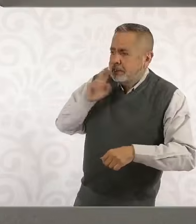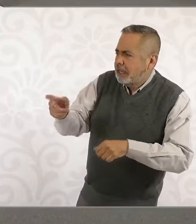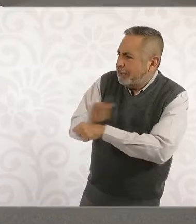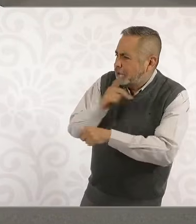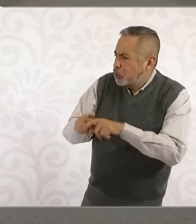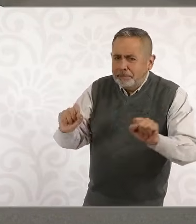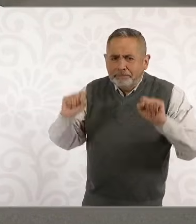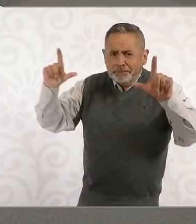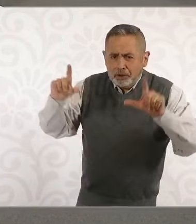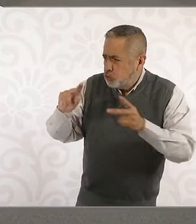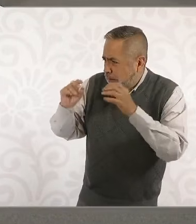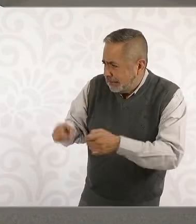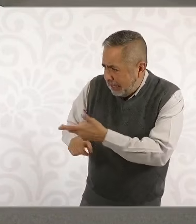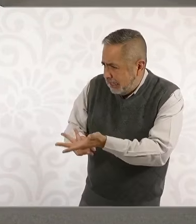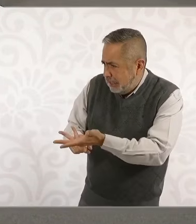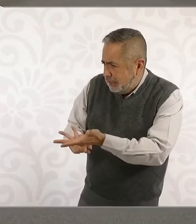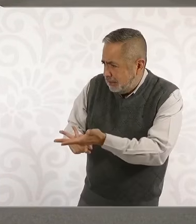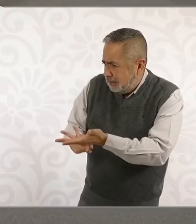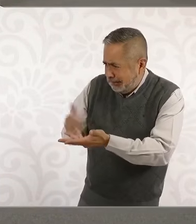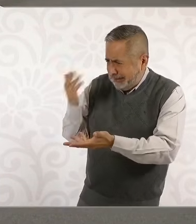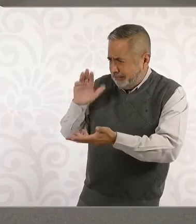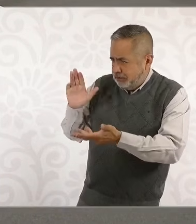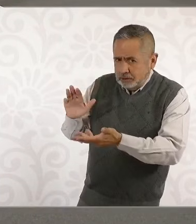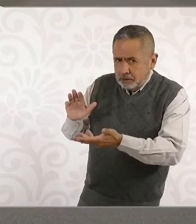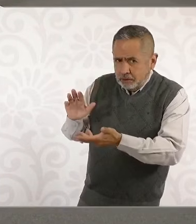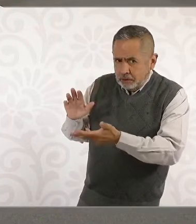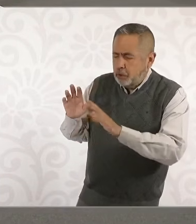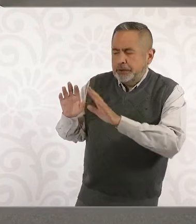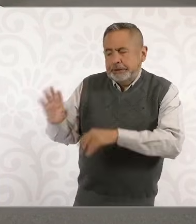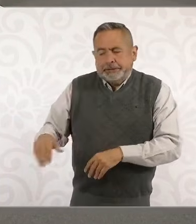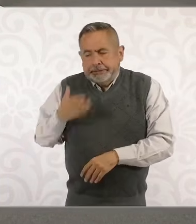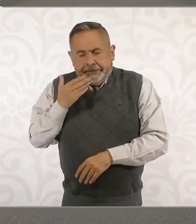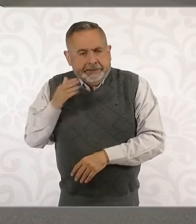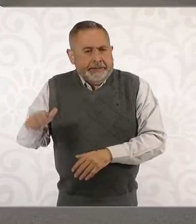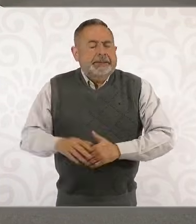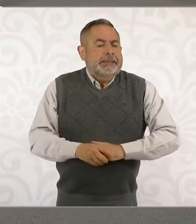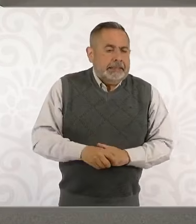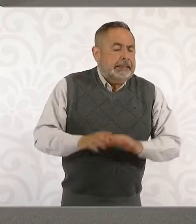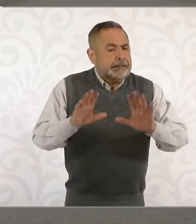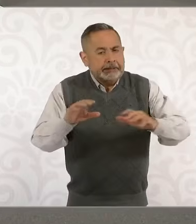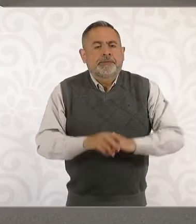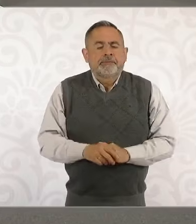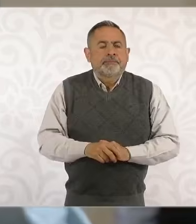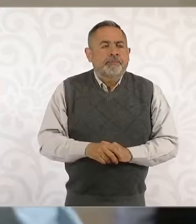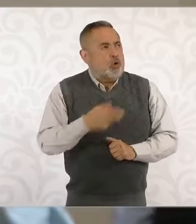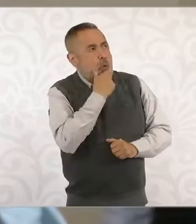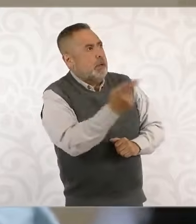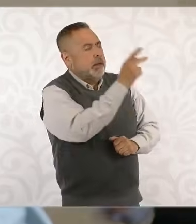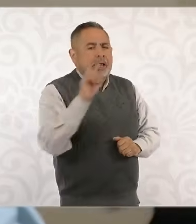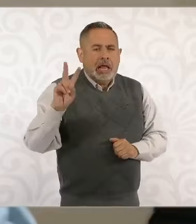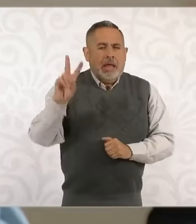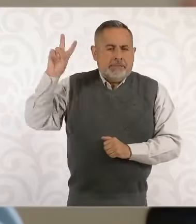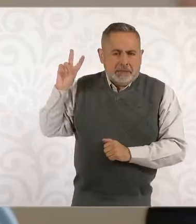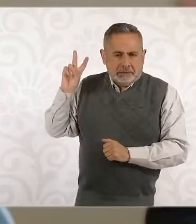día? ¿No está? ¿Sí lo tienen? Va, está bien. Adelante. Sí, el día viernes, de esas